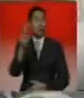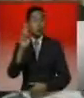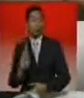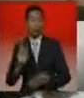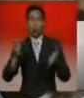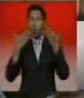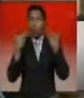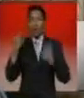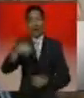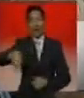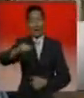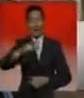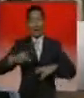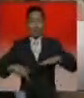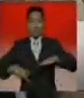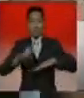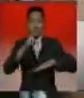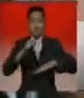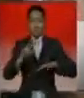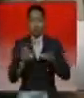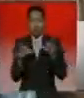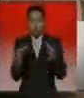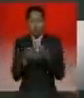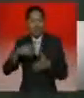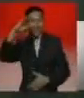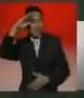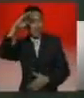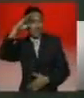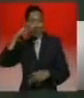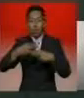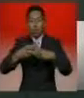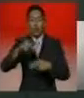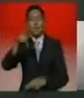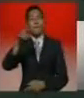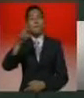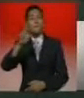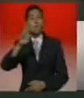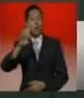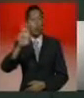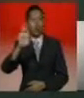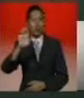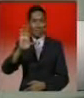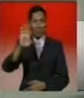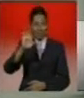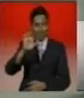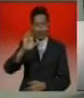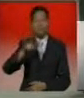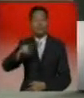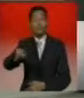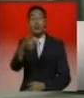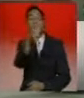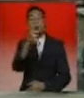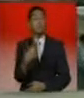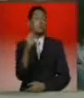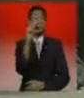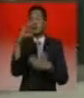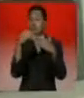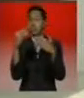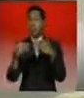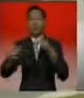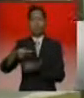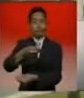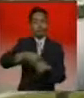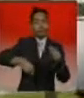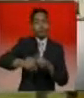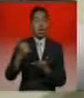donde inauguró la unidad de vigilancia por teté el costo de la inversión de este edificio fue de 10 millones de dólares y beneficiará a más